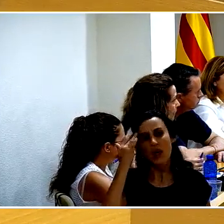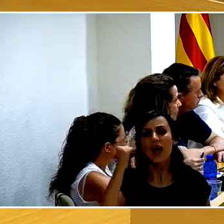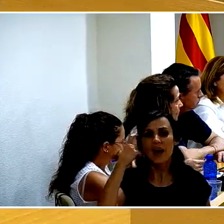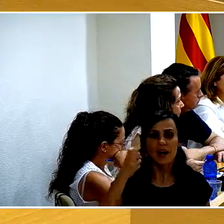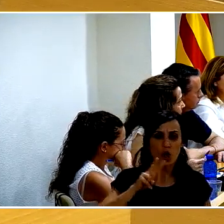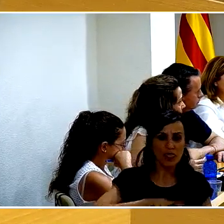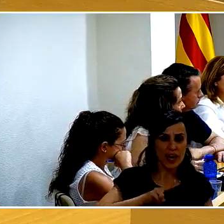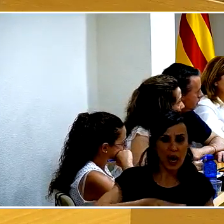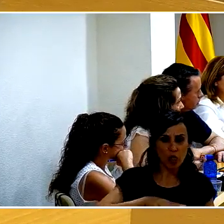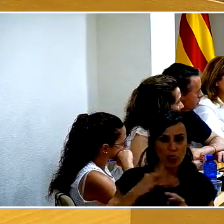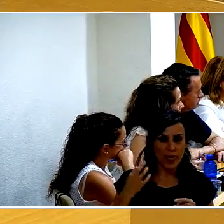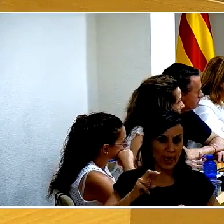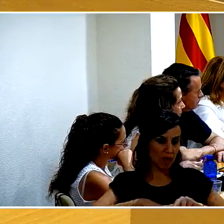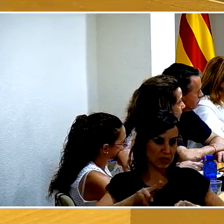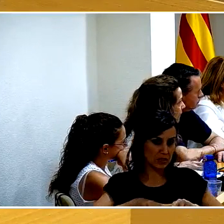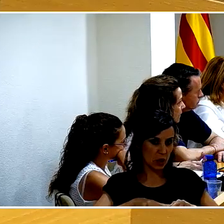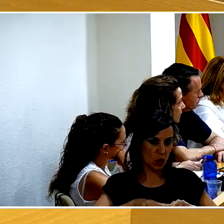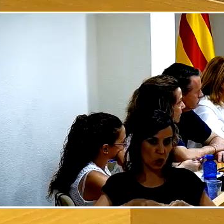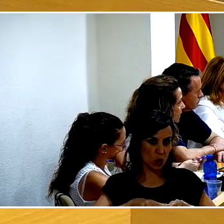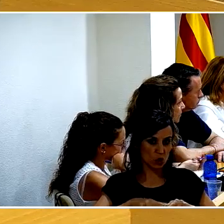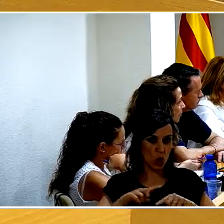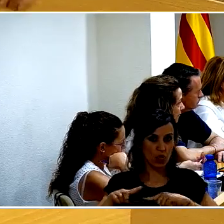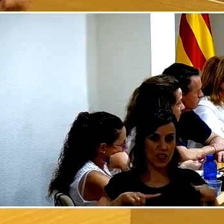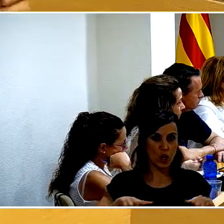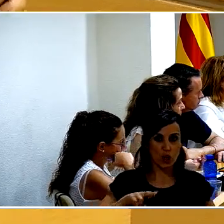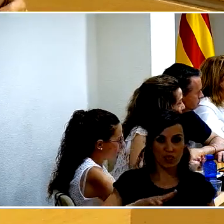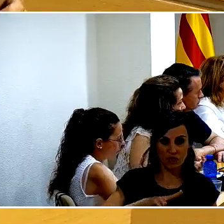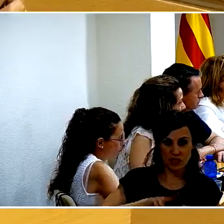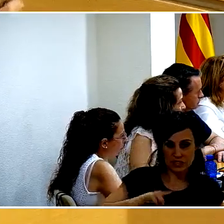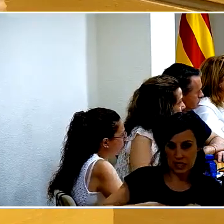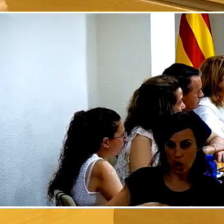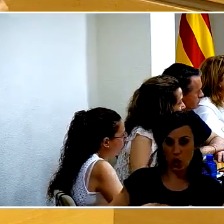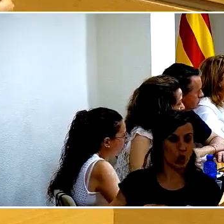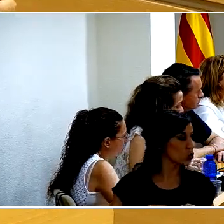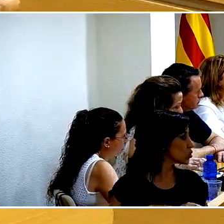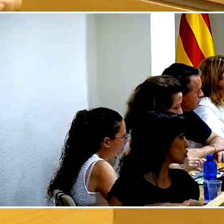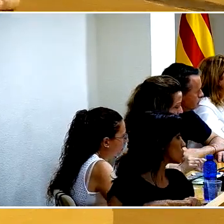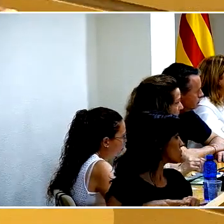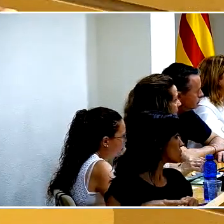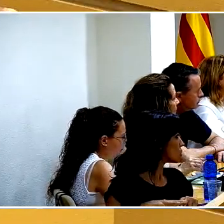de festejos o director de festejos,